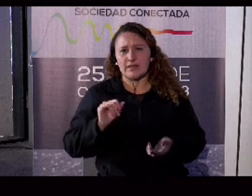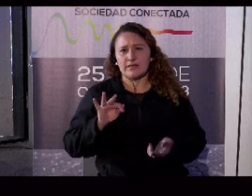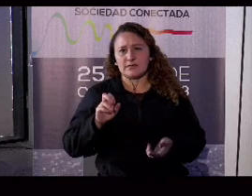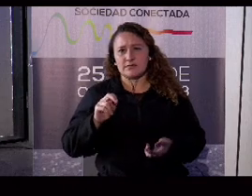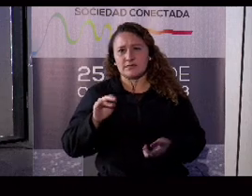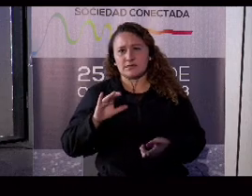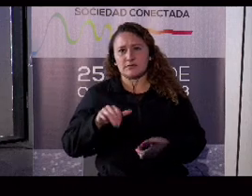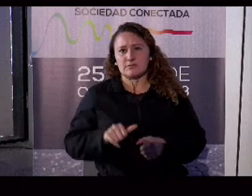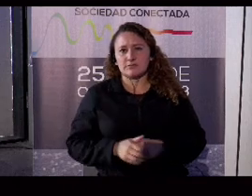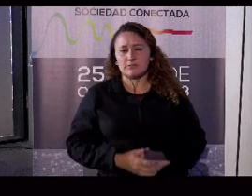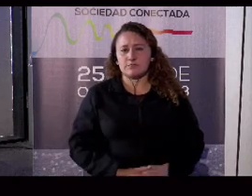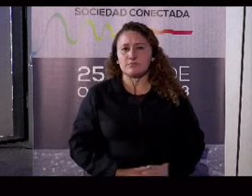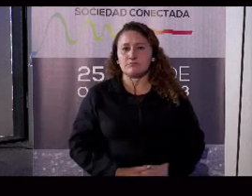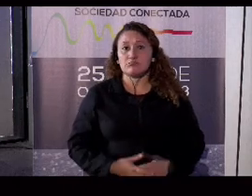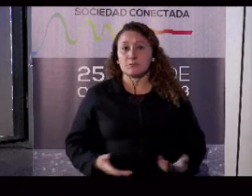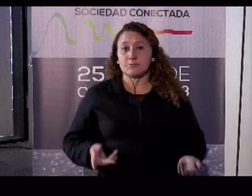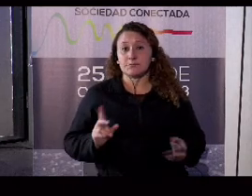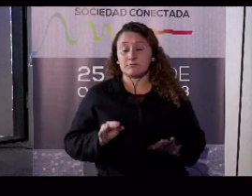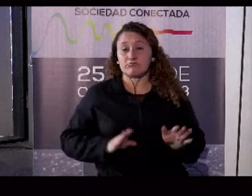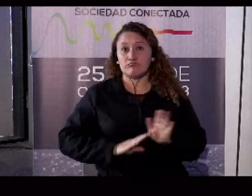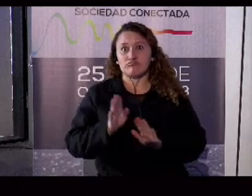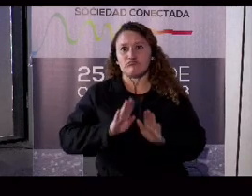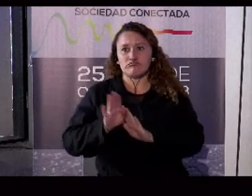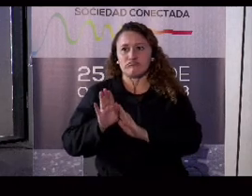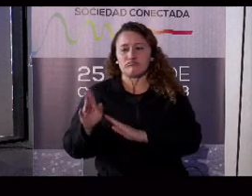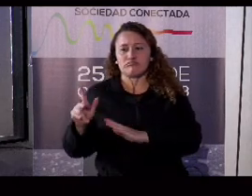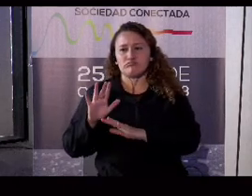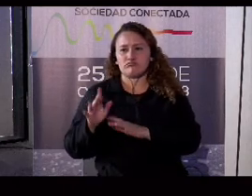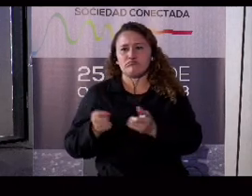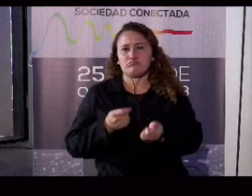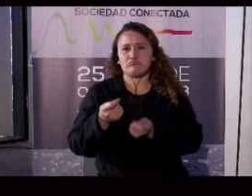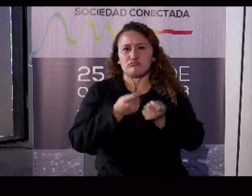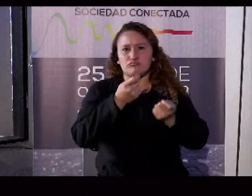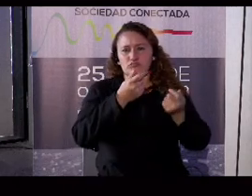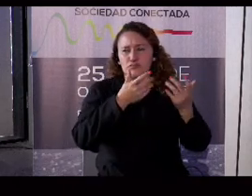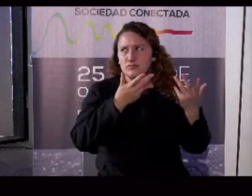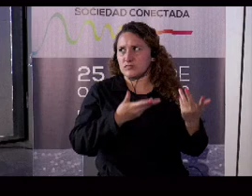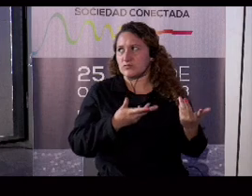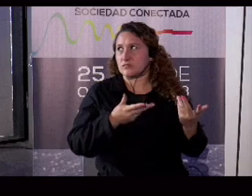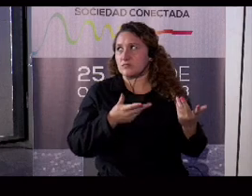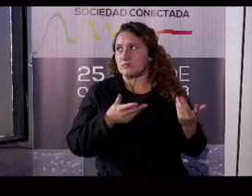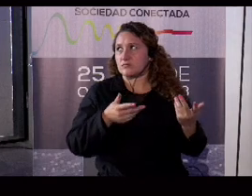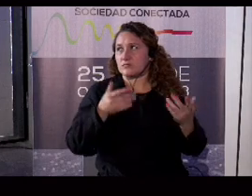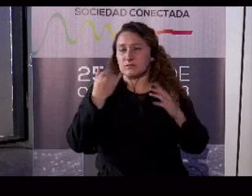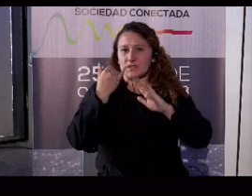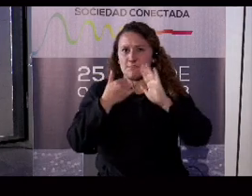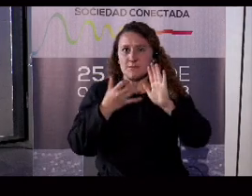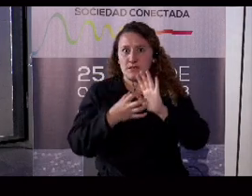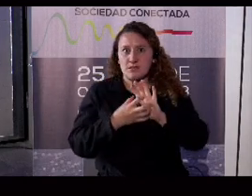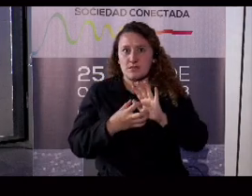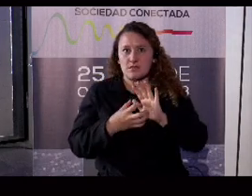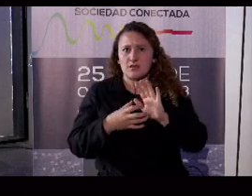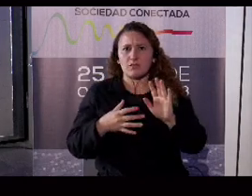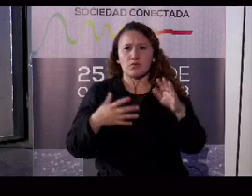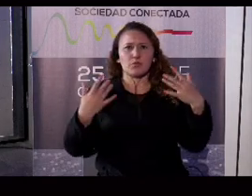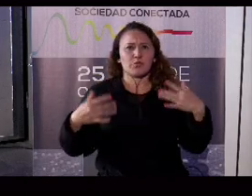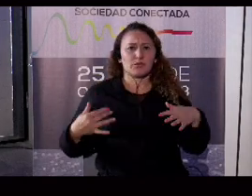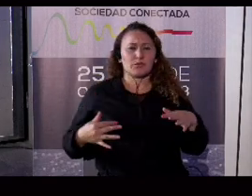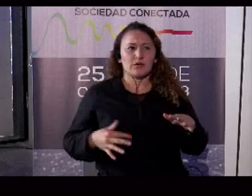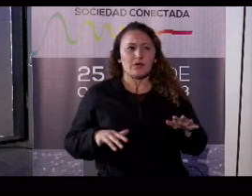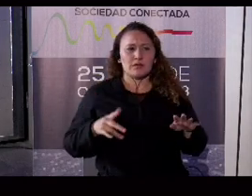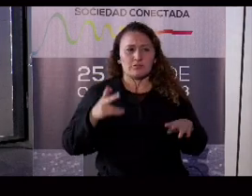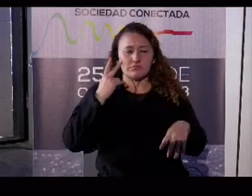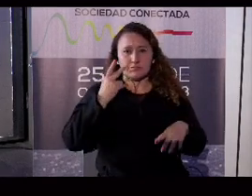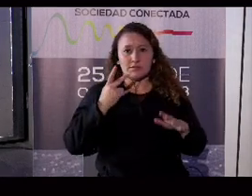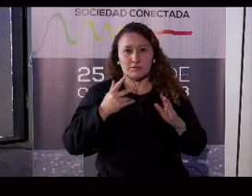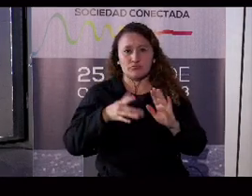latencia y obviamente potencializar mercados eh que las imágenes son su principal